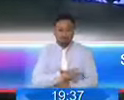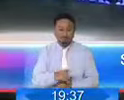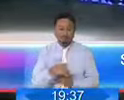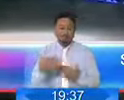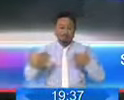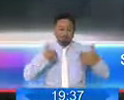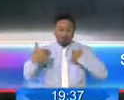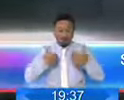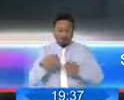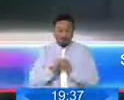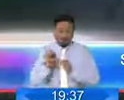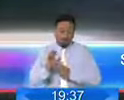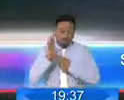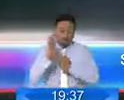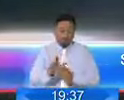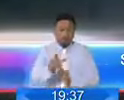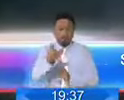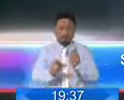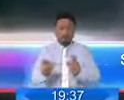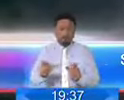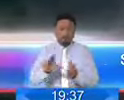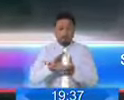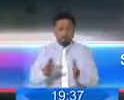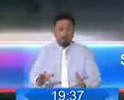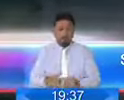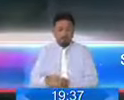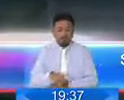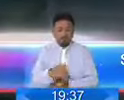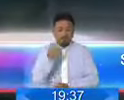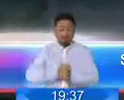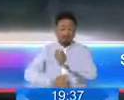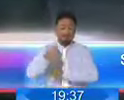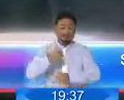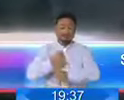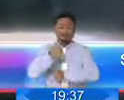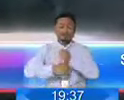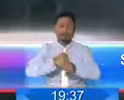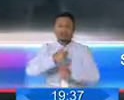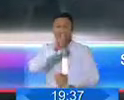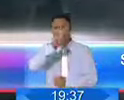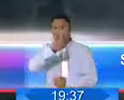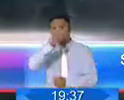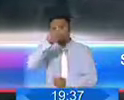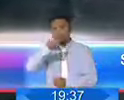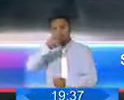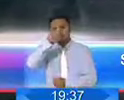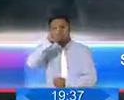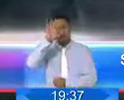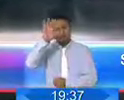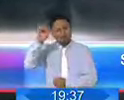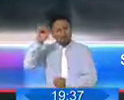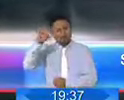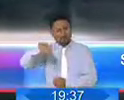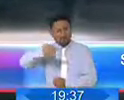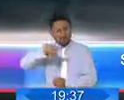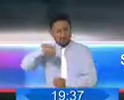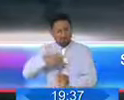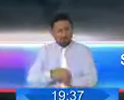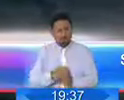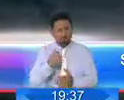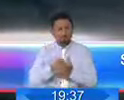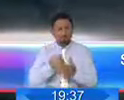obra visibiliza al pueblo y a los ciudadanos de inicios del siglo XIX, quienes tuvieron protagonismo en